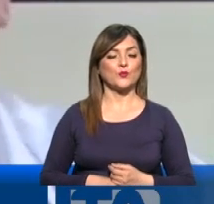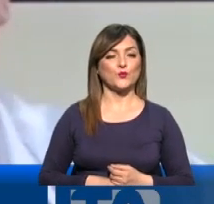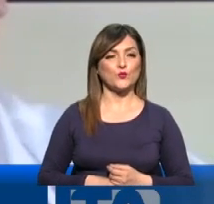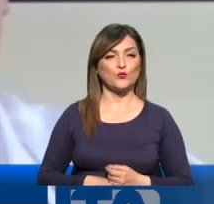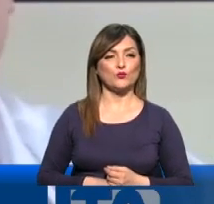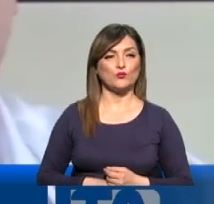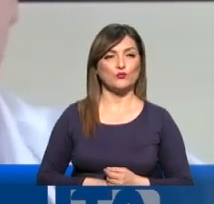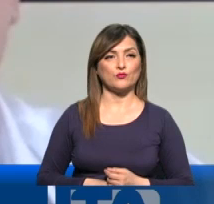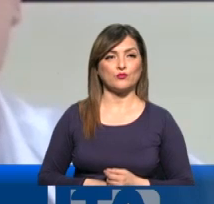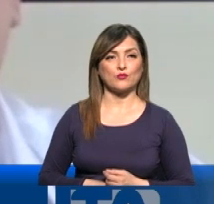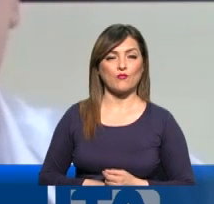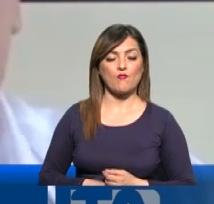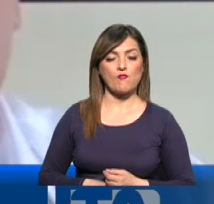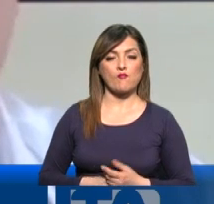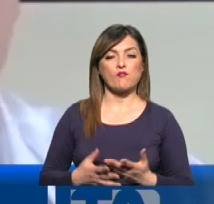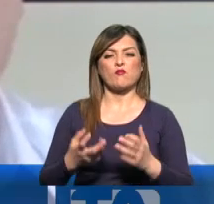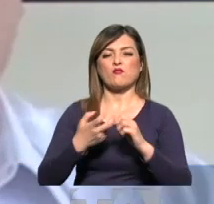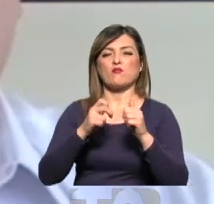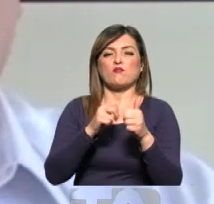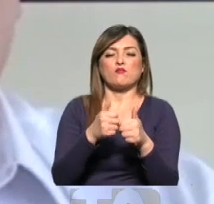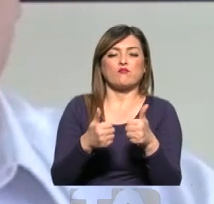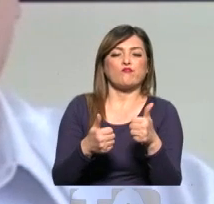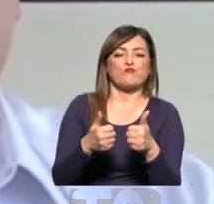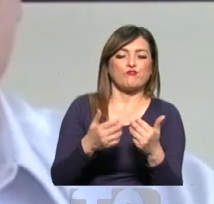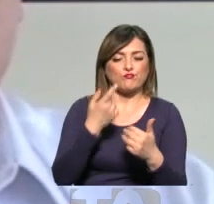al fondo del asunto, mirar